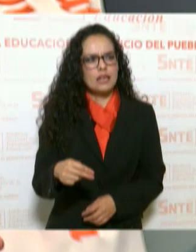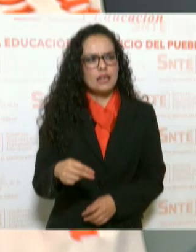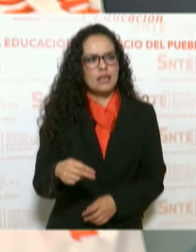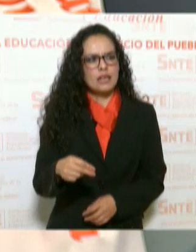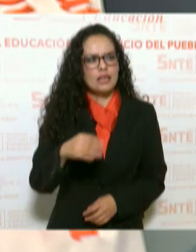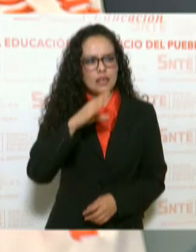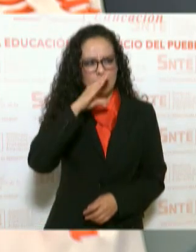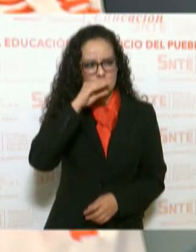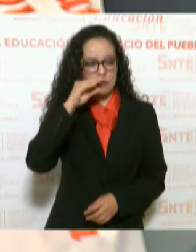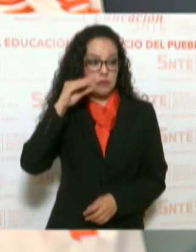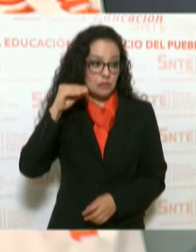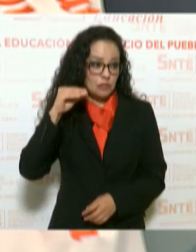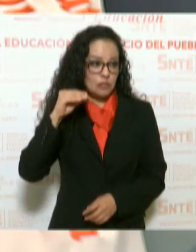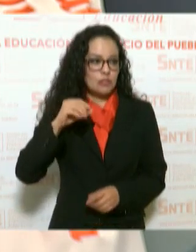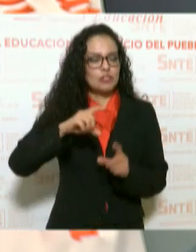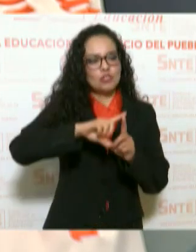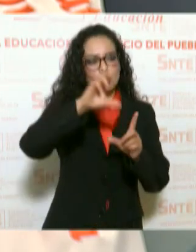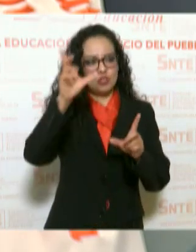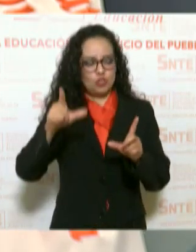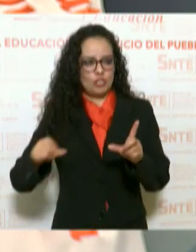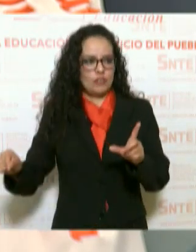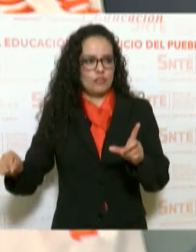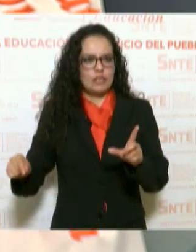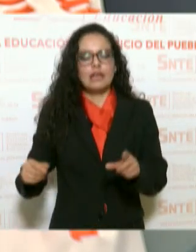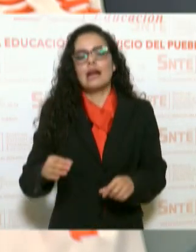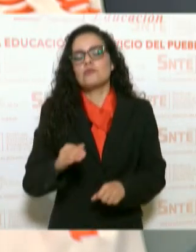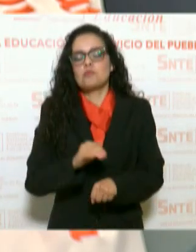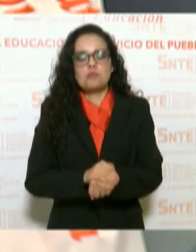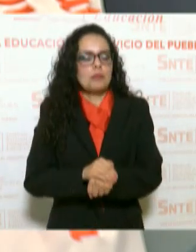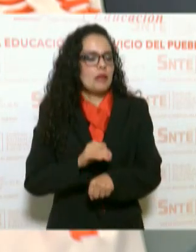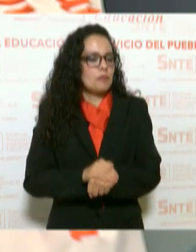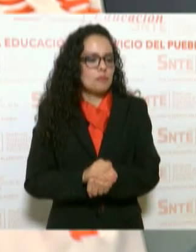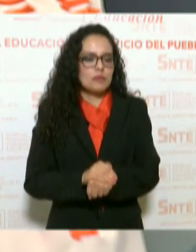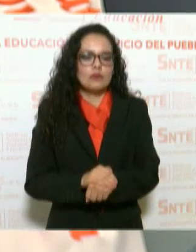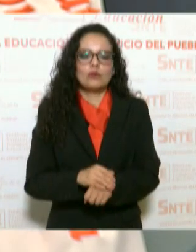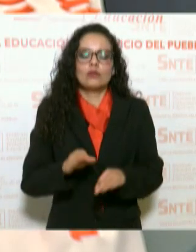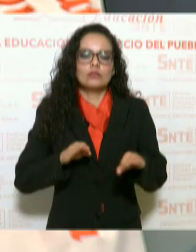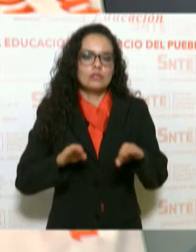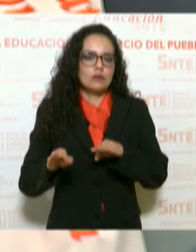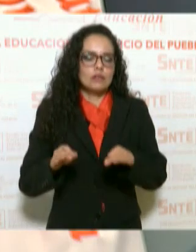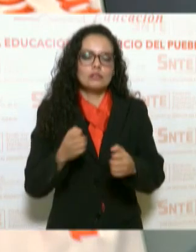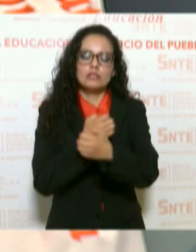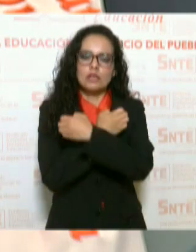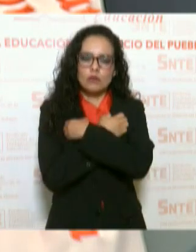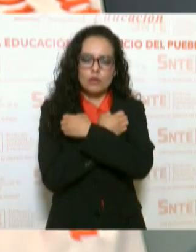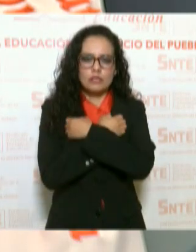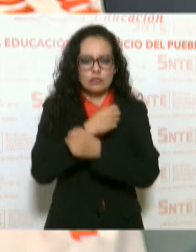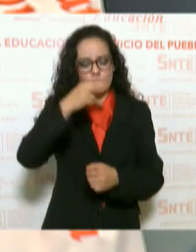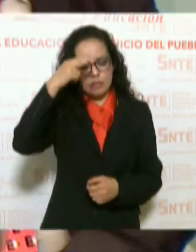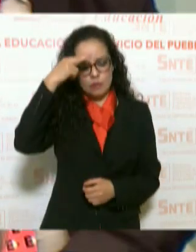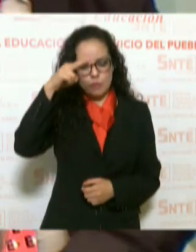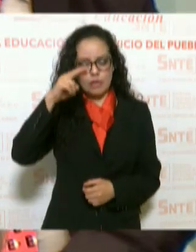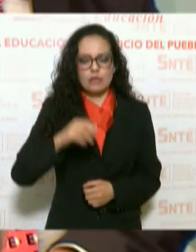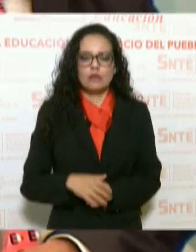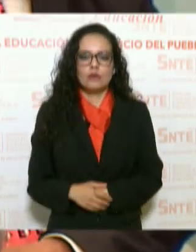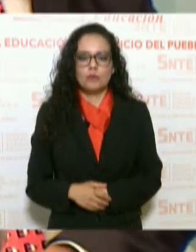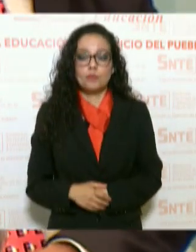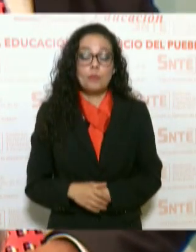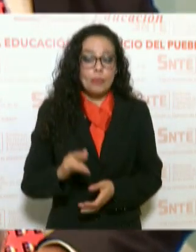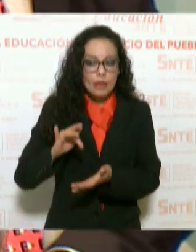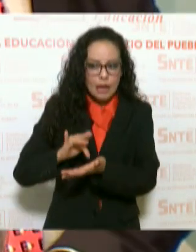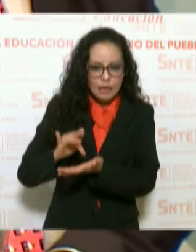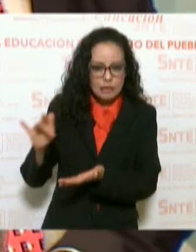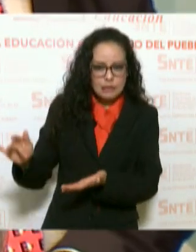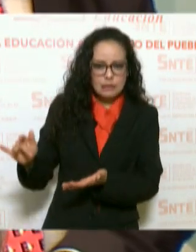un gran amigo de los trabajadores de la educación de México. Quiero agradecer hoy